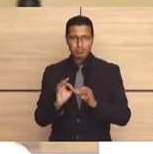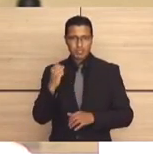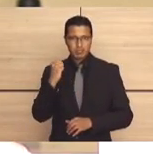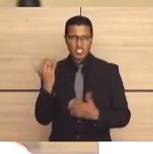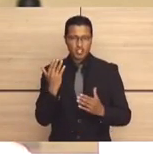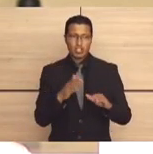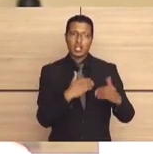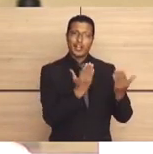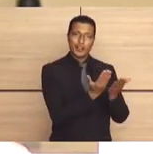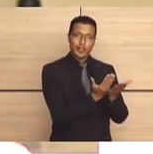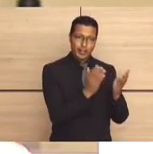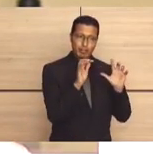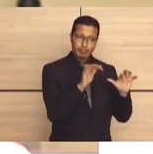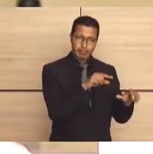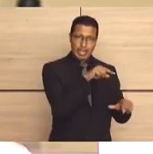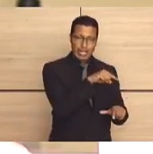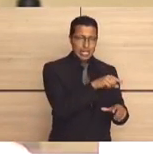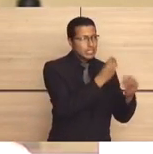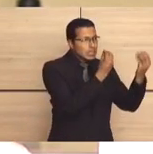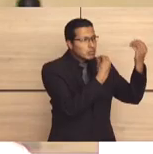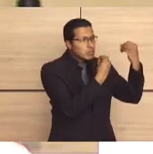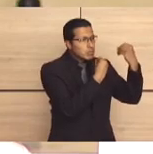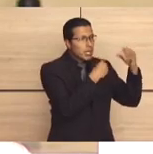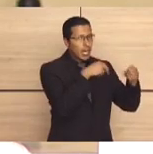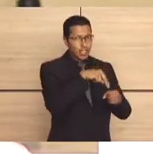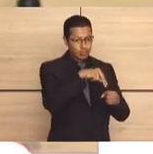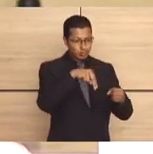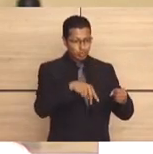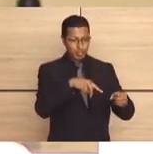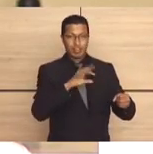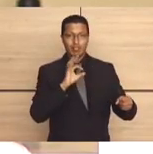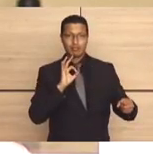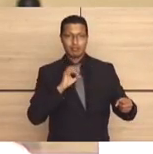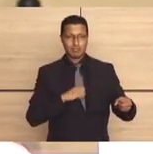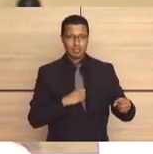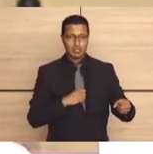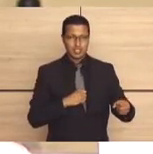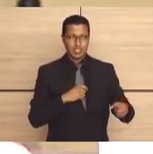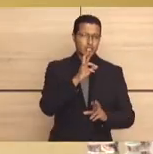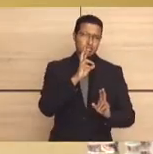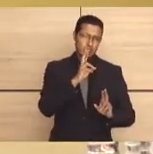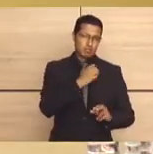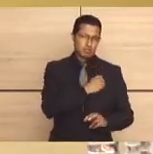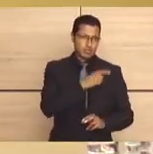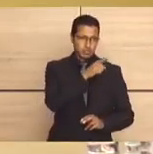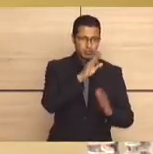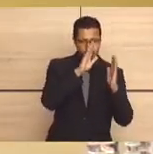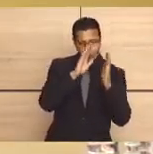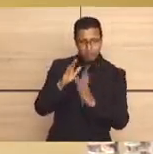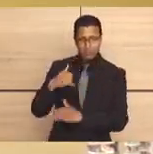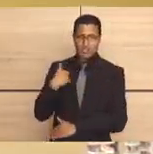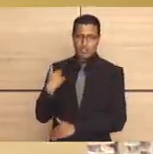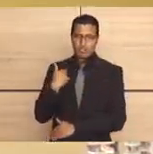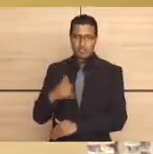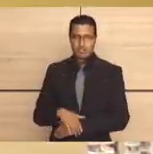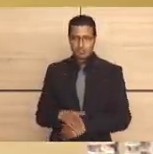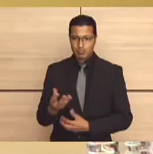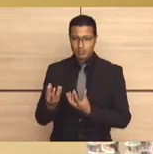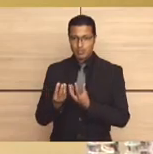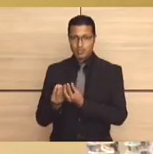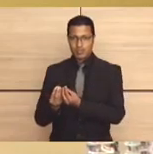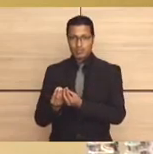podamos formarnos, para que podamos ejercer nuestra ciudadanía y ejerzamos nuestro derecho a participar. Hemos venido generando